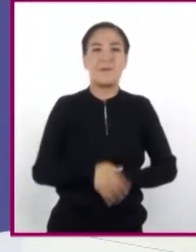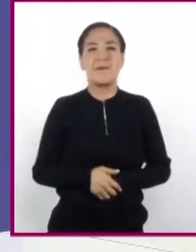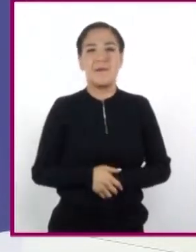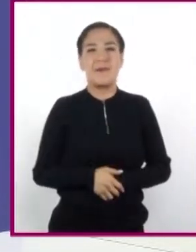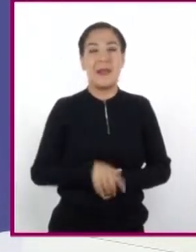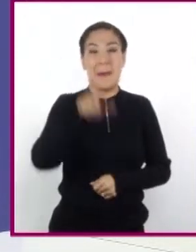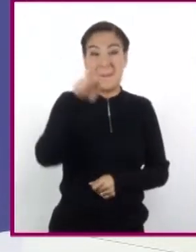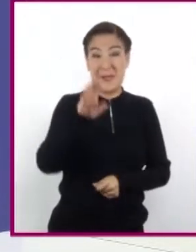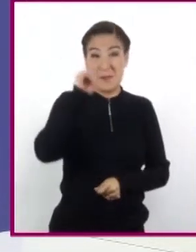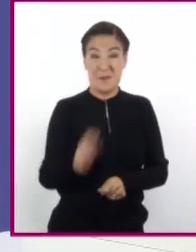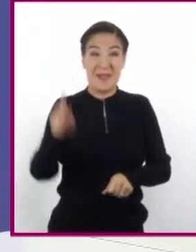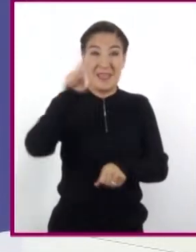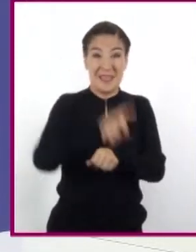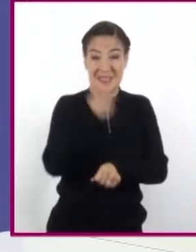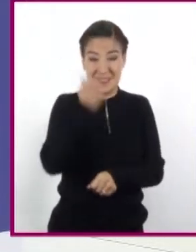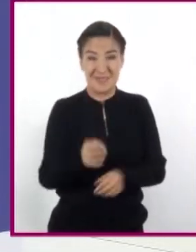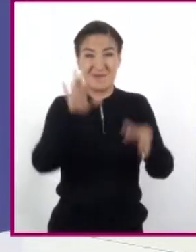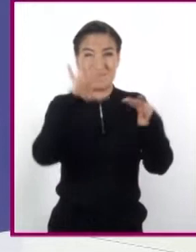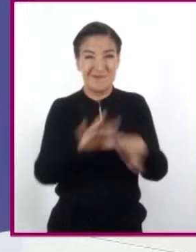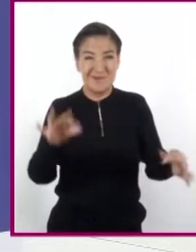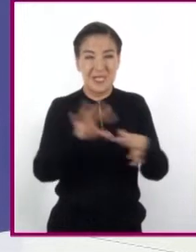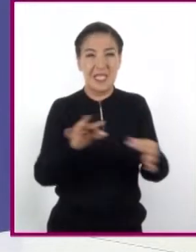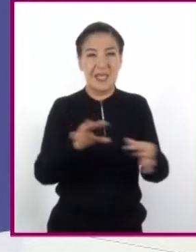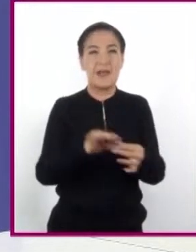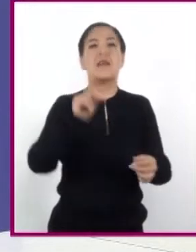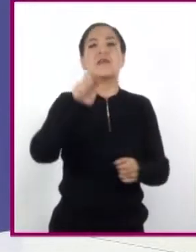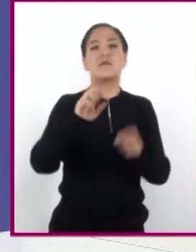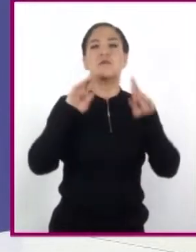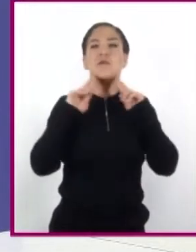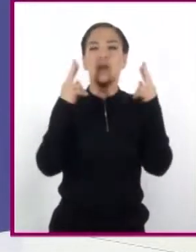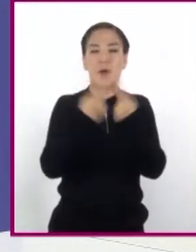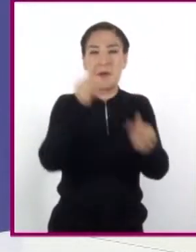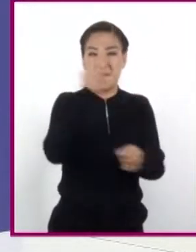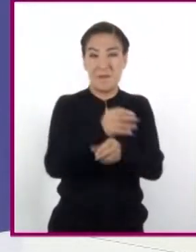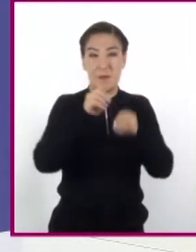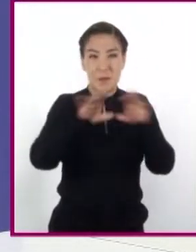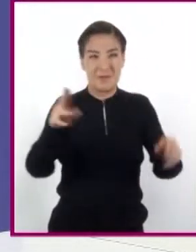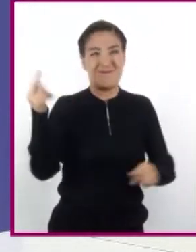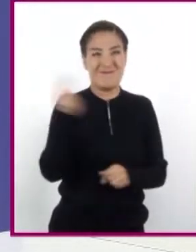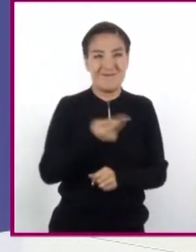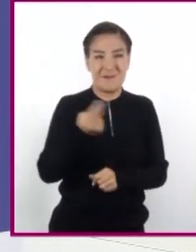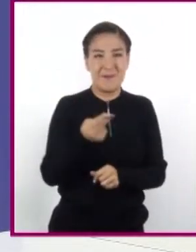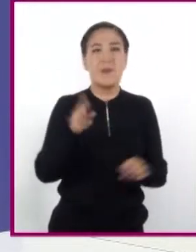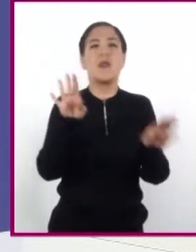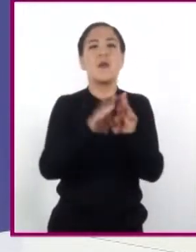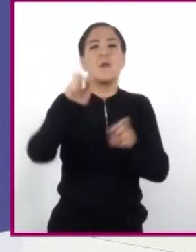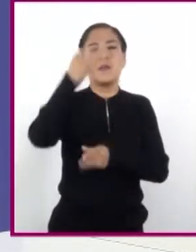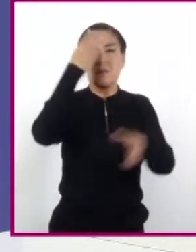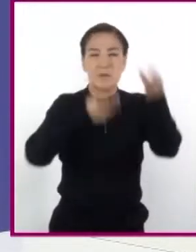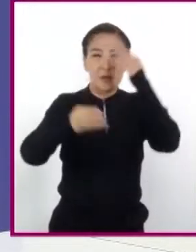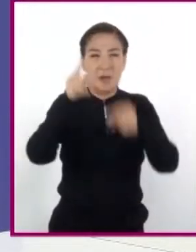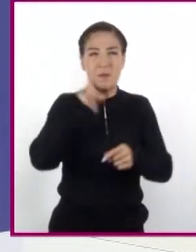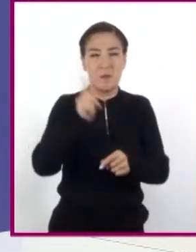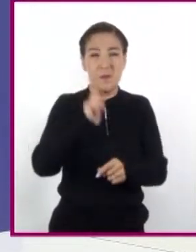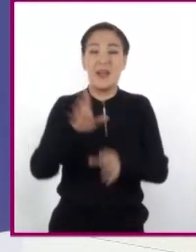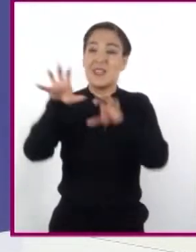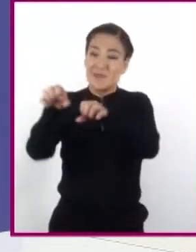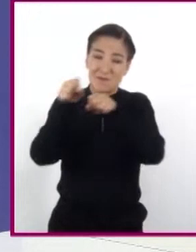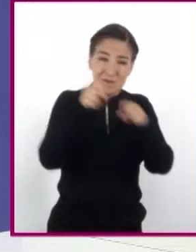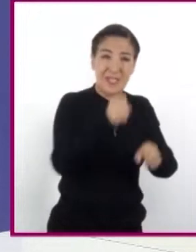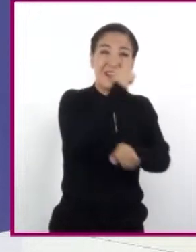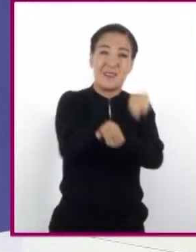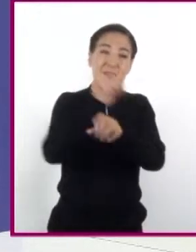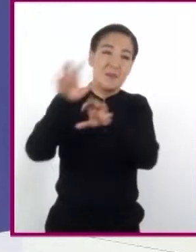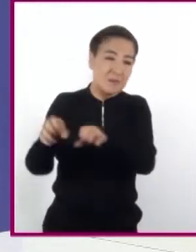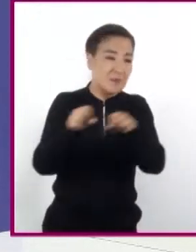29 días después de este señalamiento y reuniendo la información necesaria, se aprendió a la esclava para llevarla a la cárcel